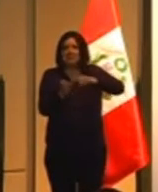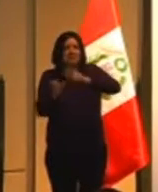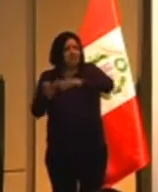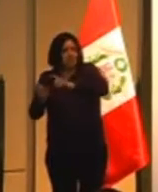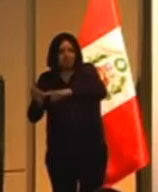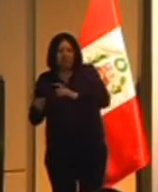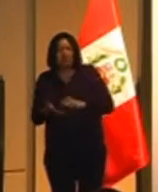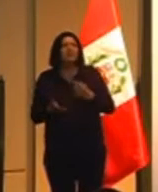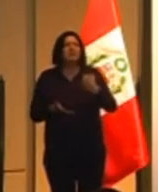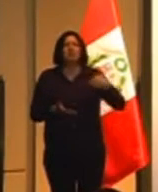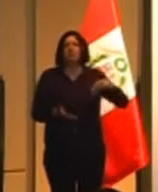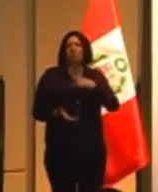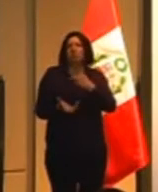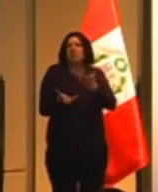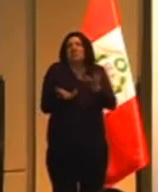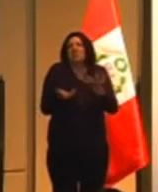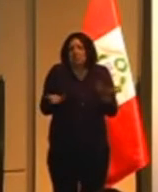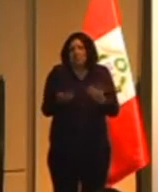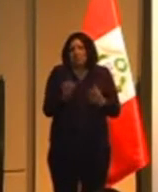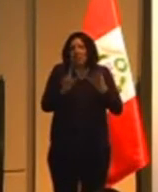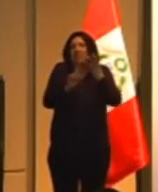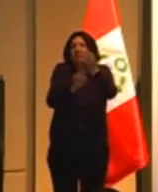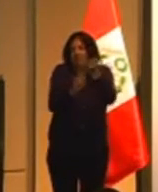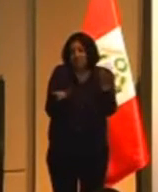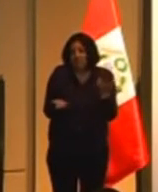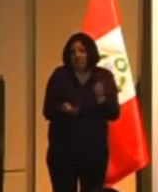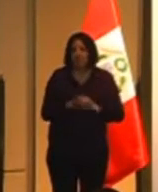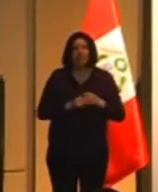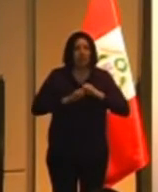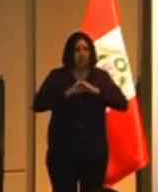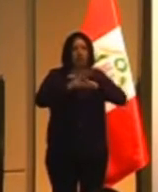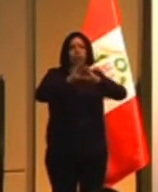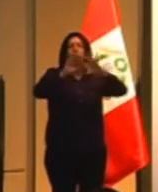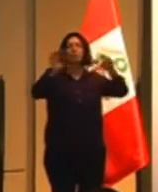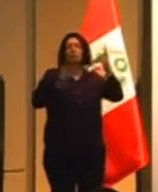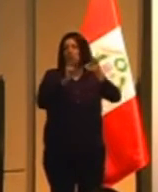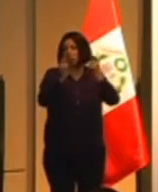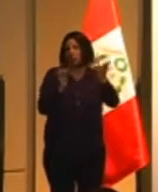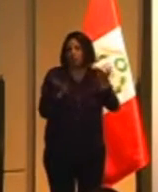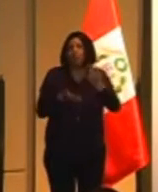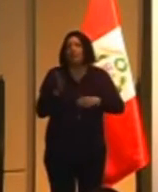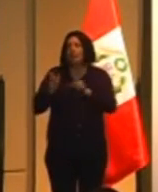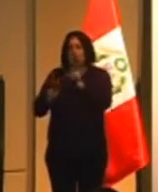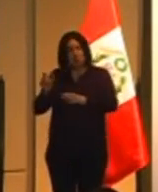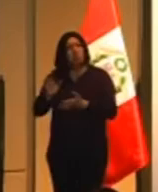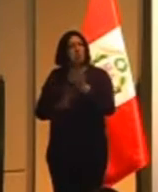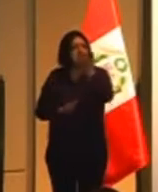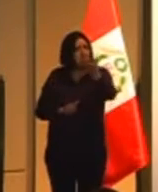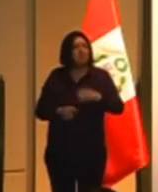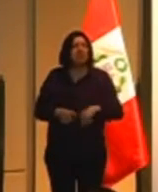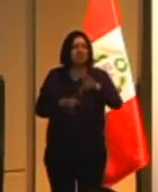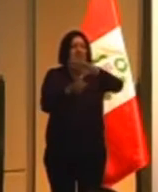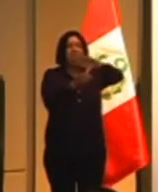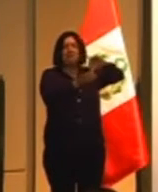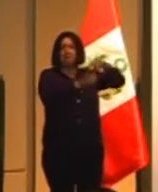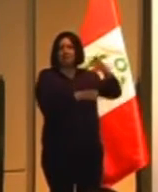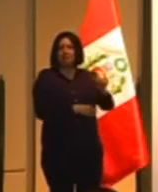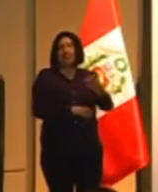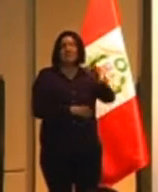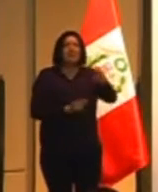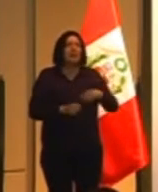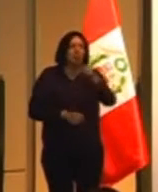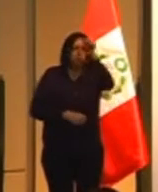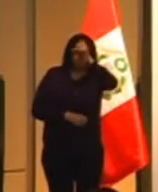¿Qué queremos lograr dentro de lo que es la promoción del turismo? Que las personas puedan, por ejemplo, ir a la Feria San Miguel Arcángel, aquí todos los